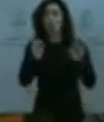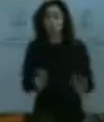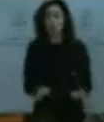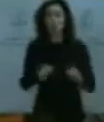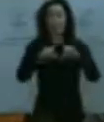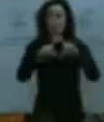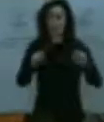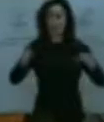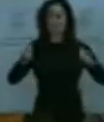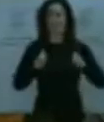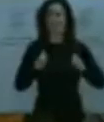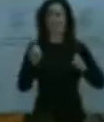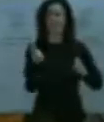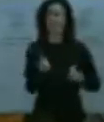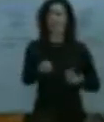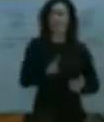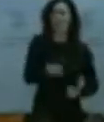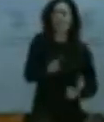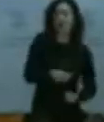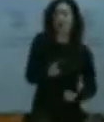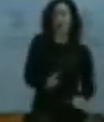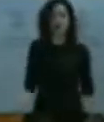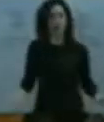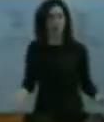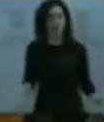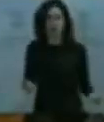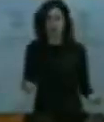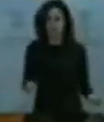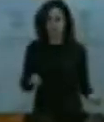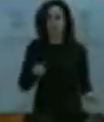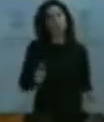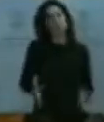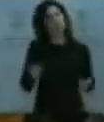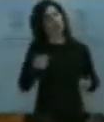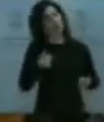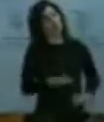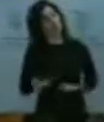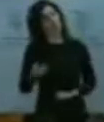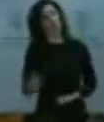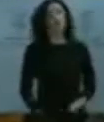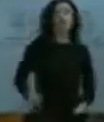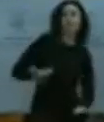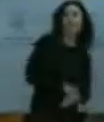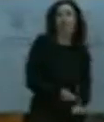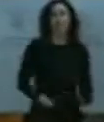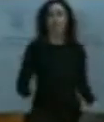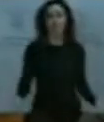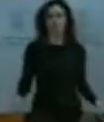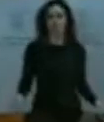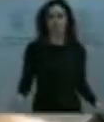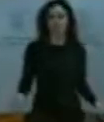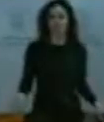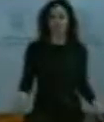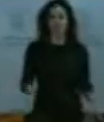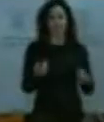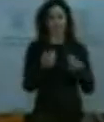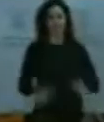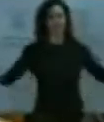invitan, nosotros pagamos. Aunque bueno, a usted, ¿qué le importa?